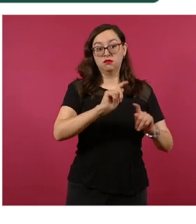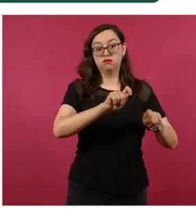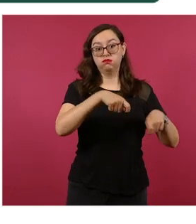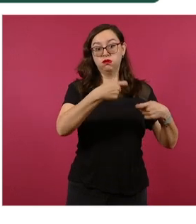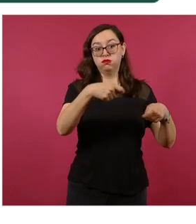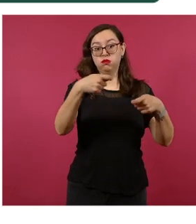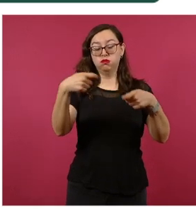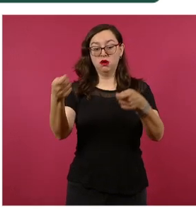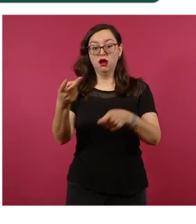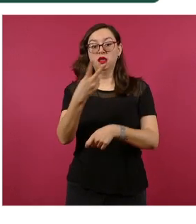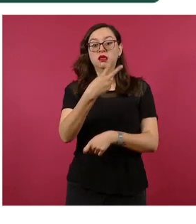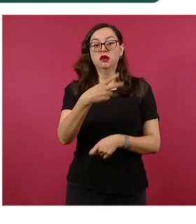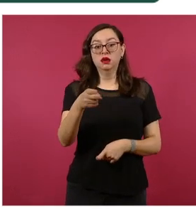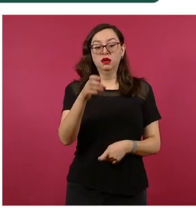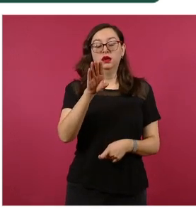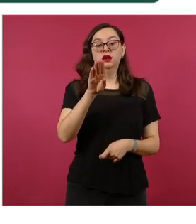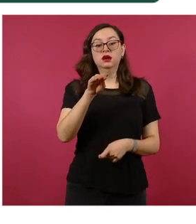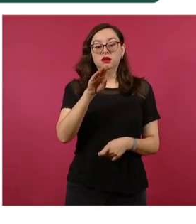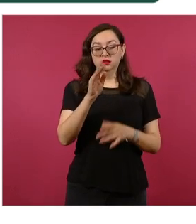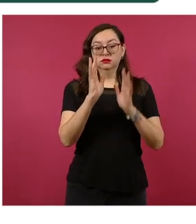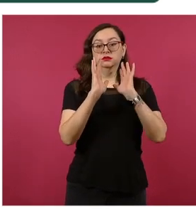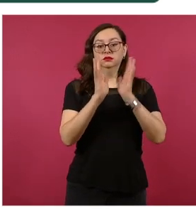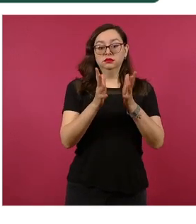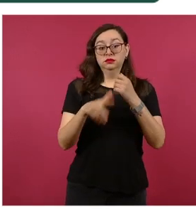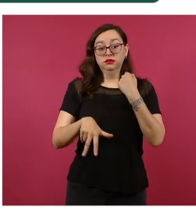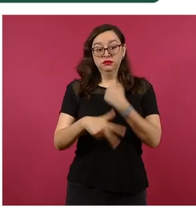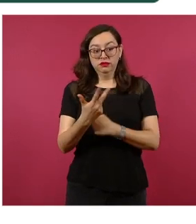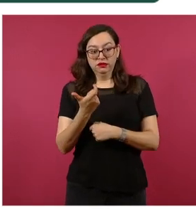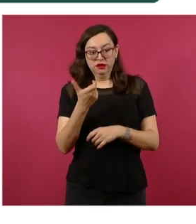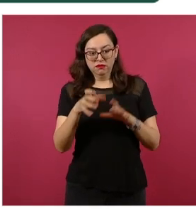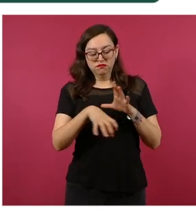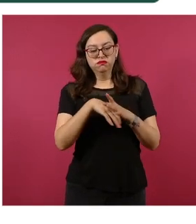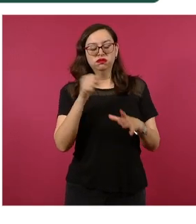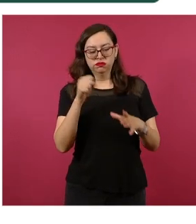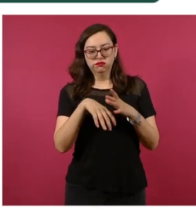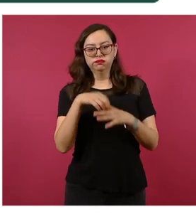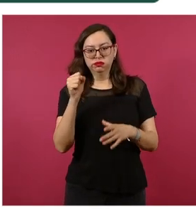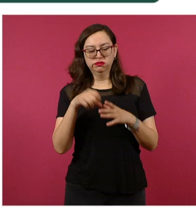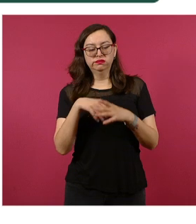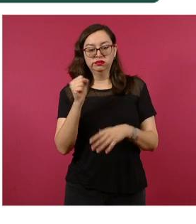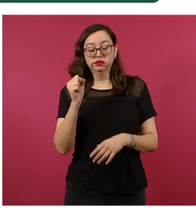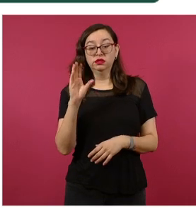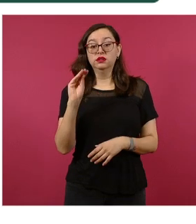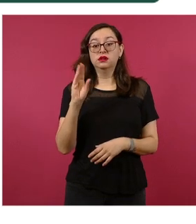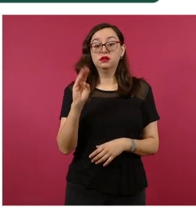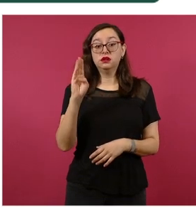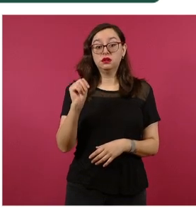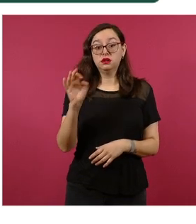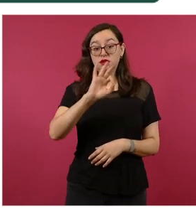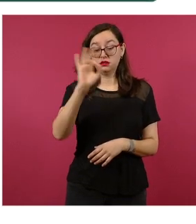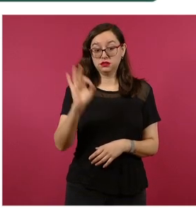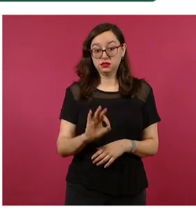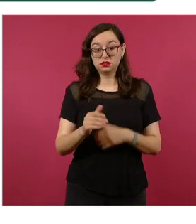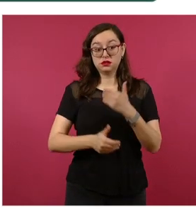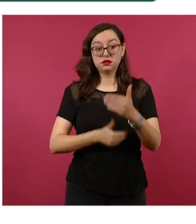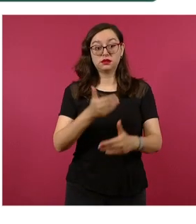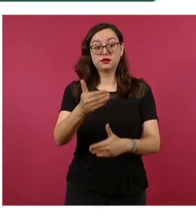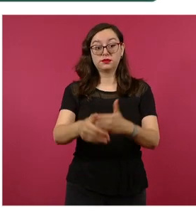tienen los comités, 13 ya tienen movimiento, un 99% de avance. Aquí vemos a San Luis Potosí con